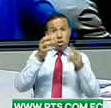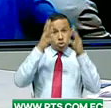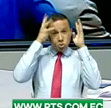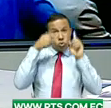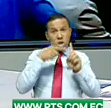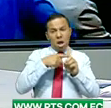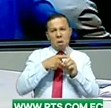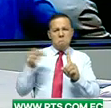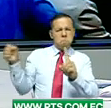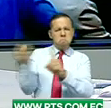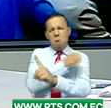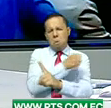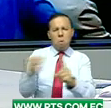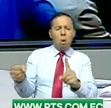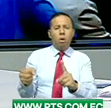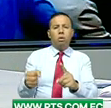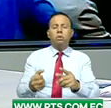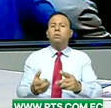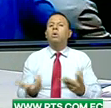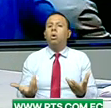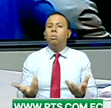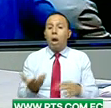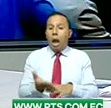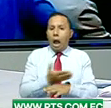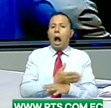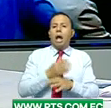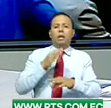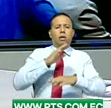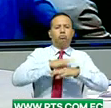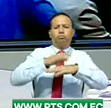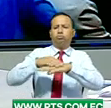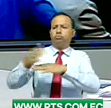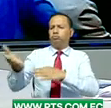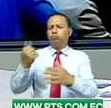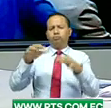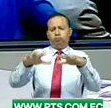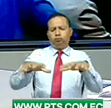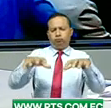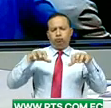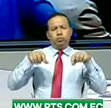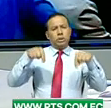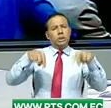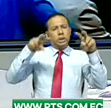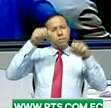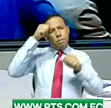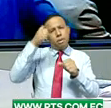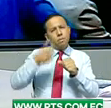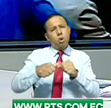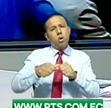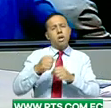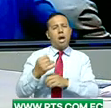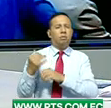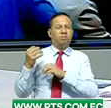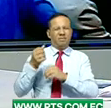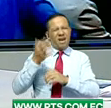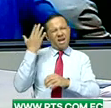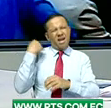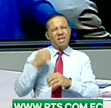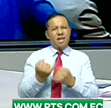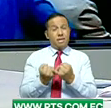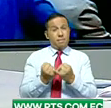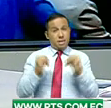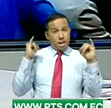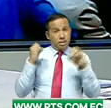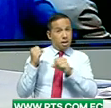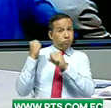Metropolitano. Esta cita había sido convocada por motivo del primer grito de la independencia y la siguiente nota, las reacciones de lo